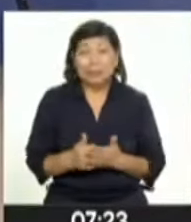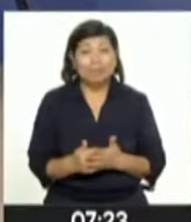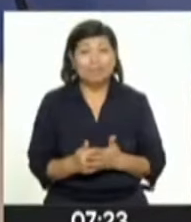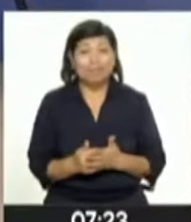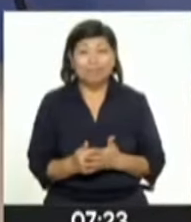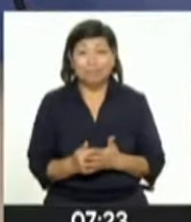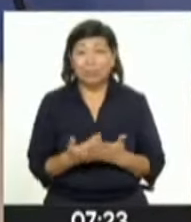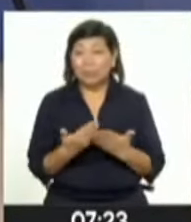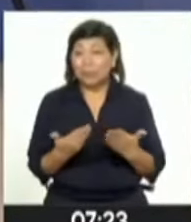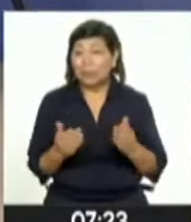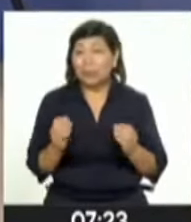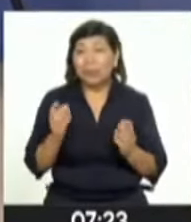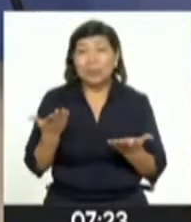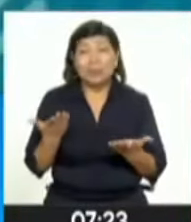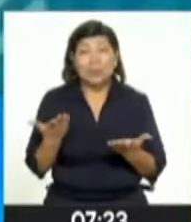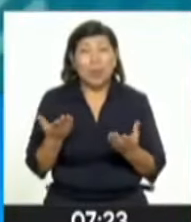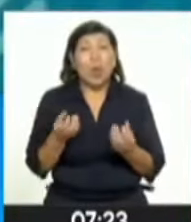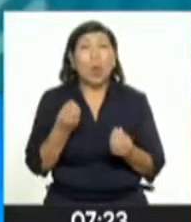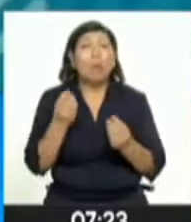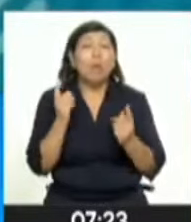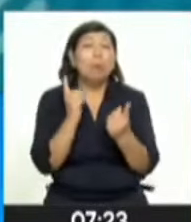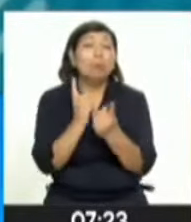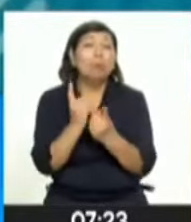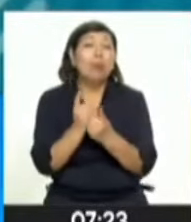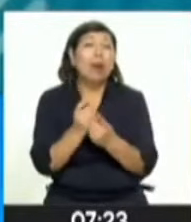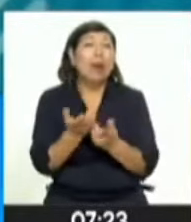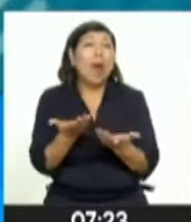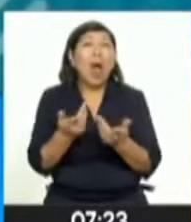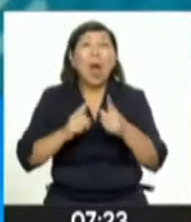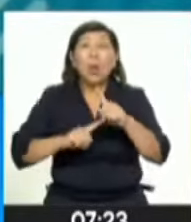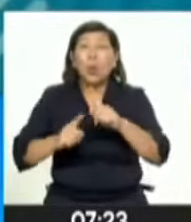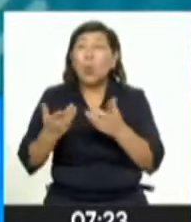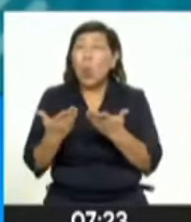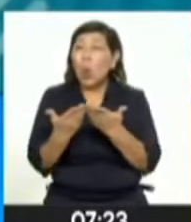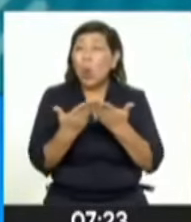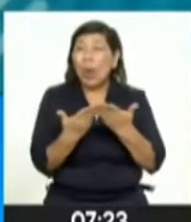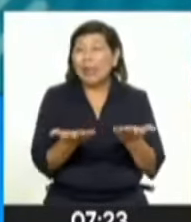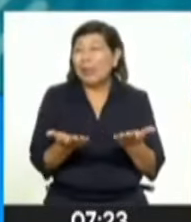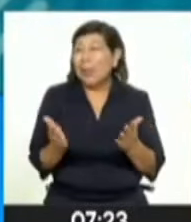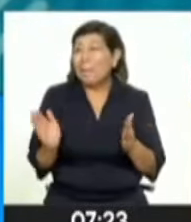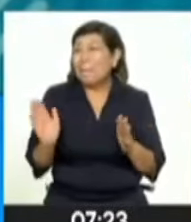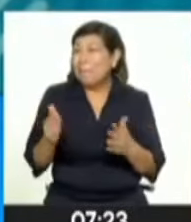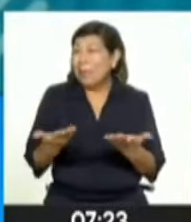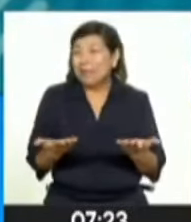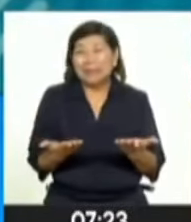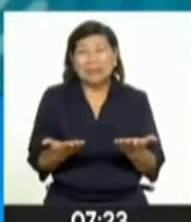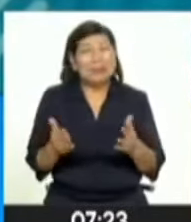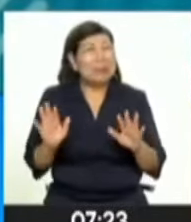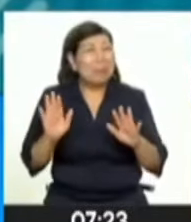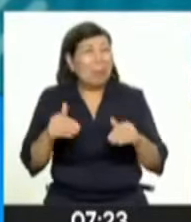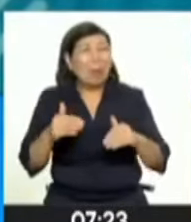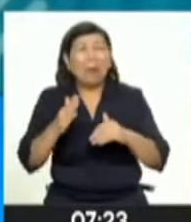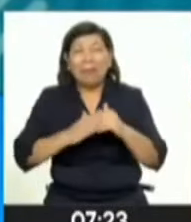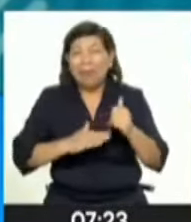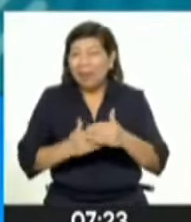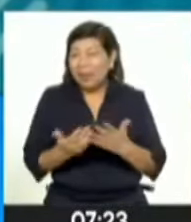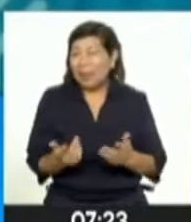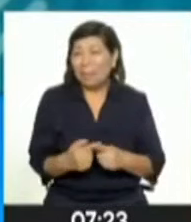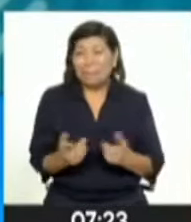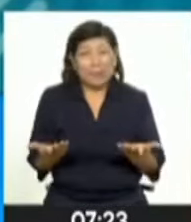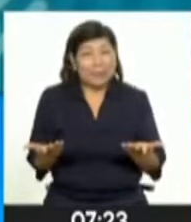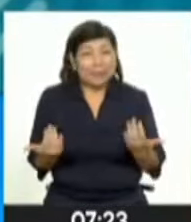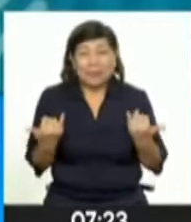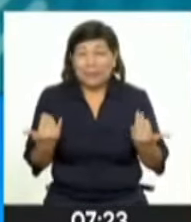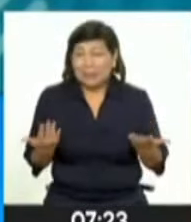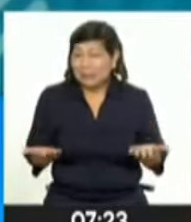estas condiciones climáticas, cómo se ha encontrado la precariedad, cómo se ha visibilizado la precariedad de muchos centros educativos en nuestro país.